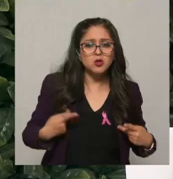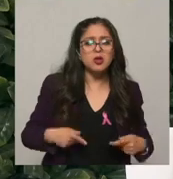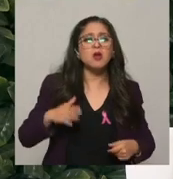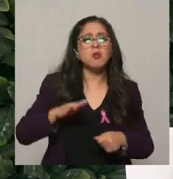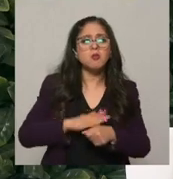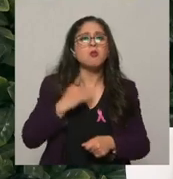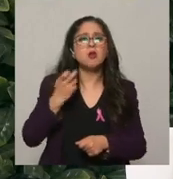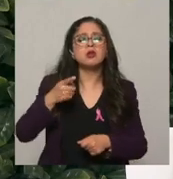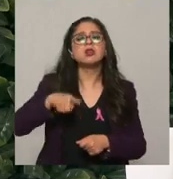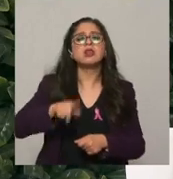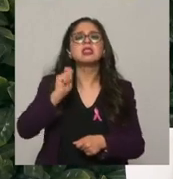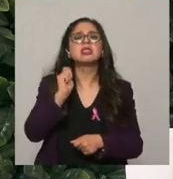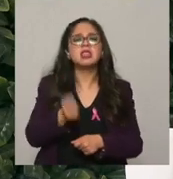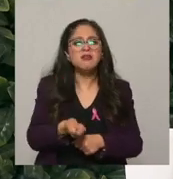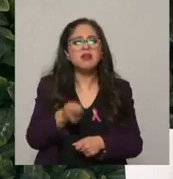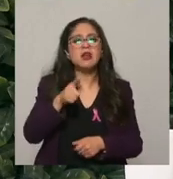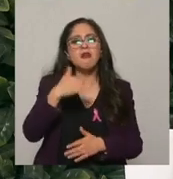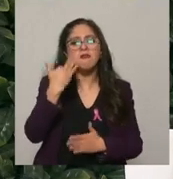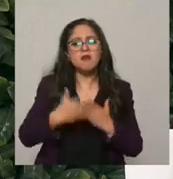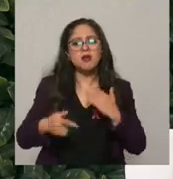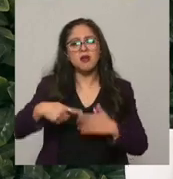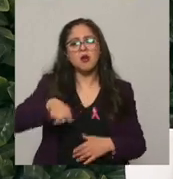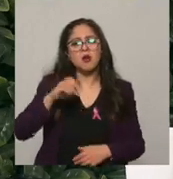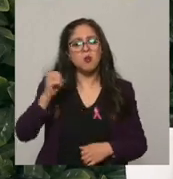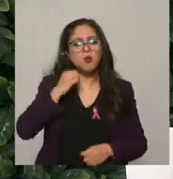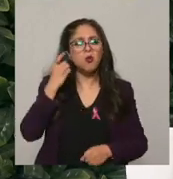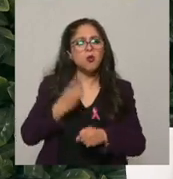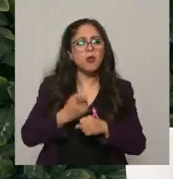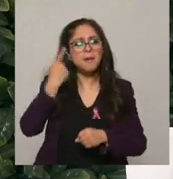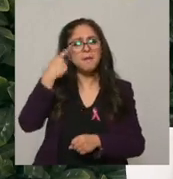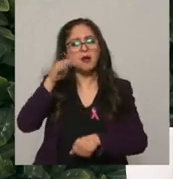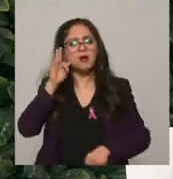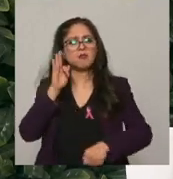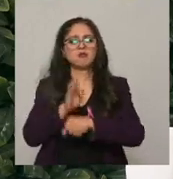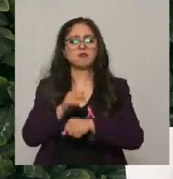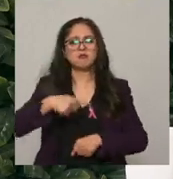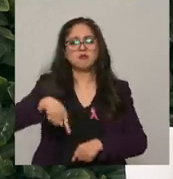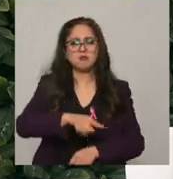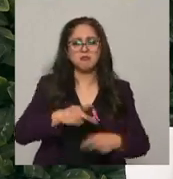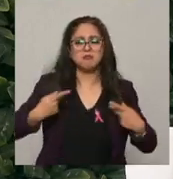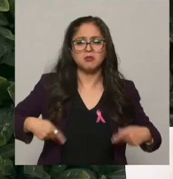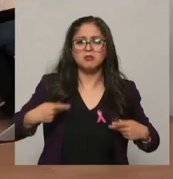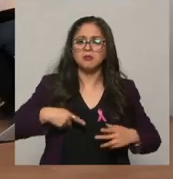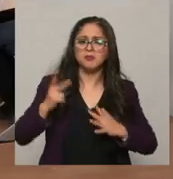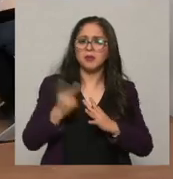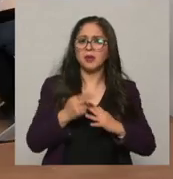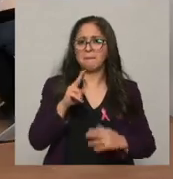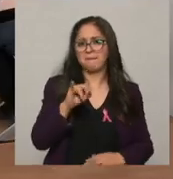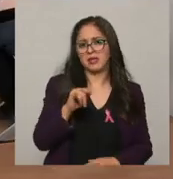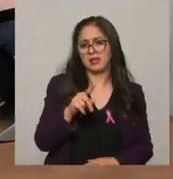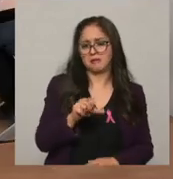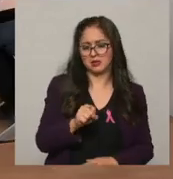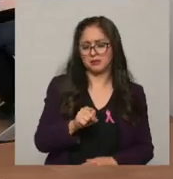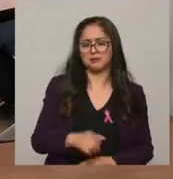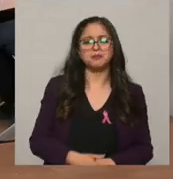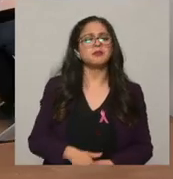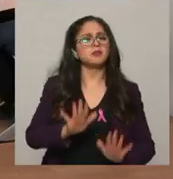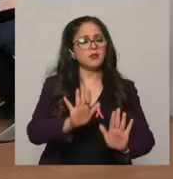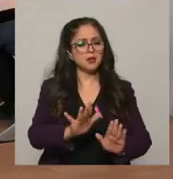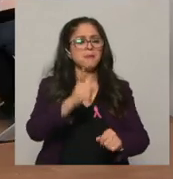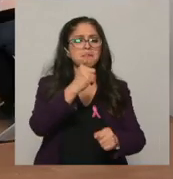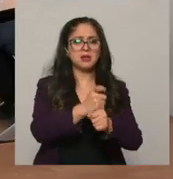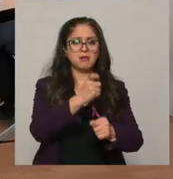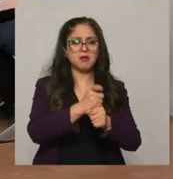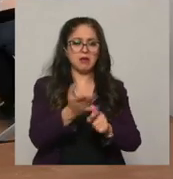en realidad se traduce en falta de voluntad, ¿no? Voluntad de proteger a las víctimas. Y a ver, por partes, porque primero fue Paola